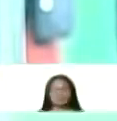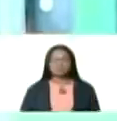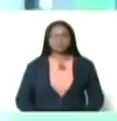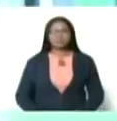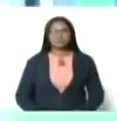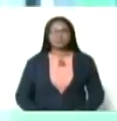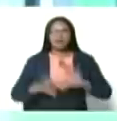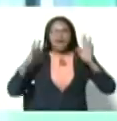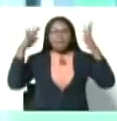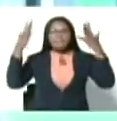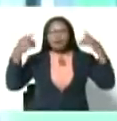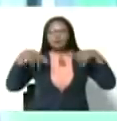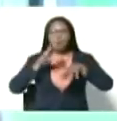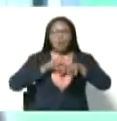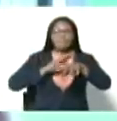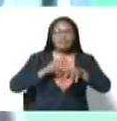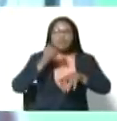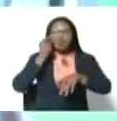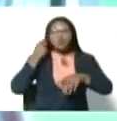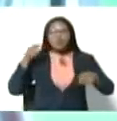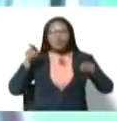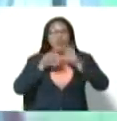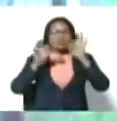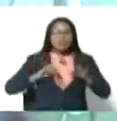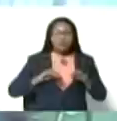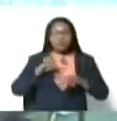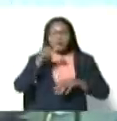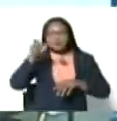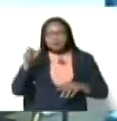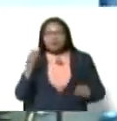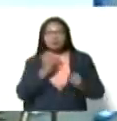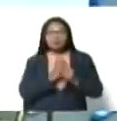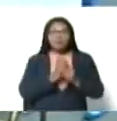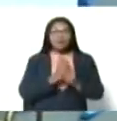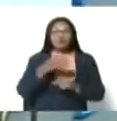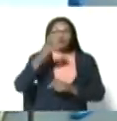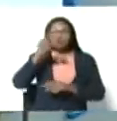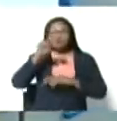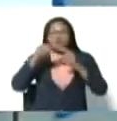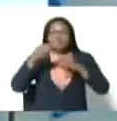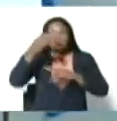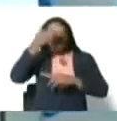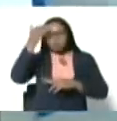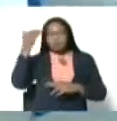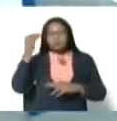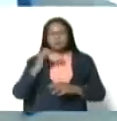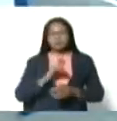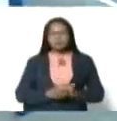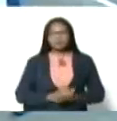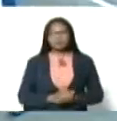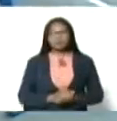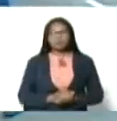Un aplauso a los médicos y a las médicas, a todo el personal sanitario. No se les olvide.